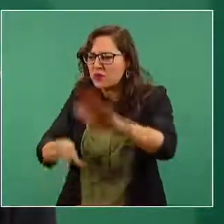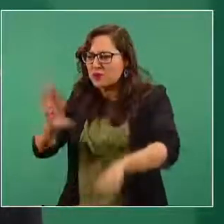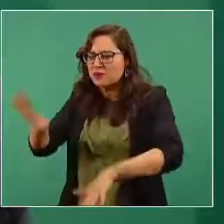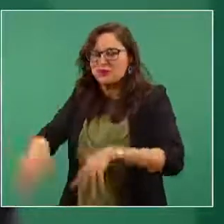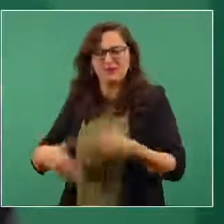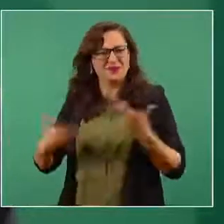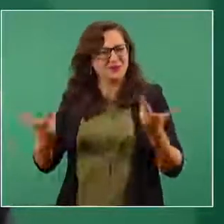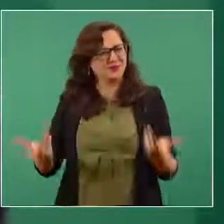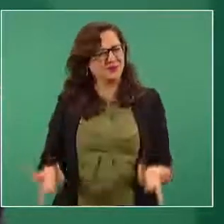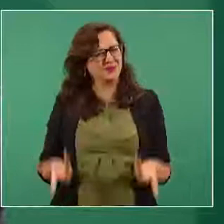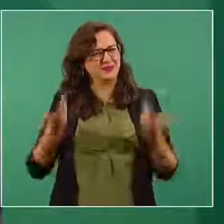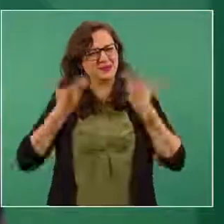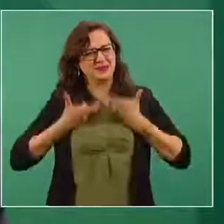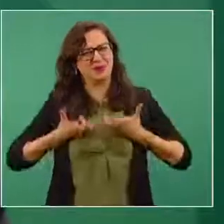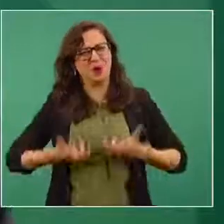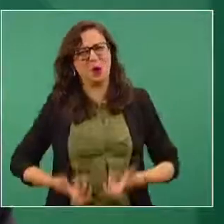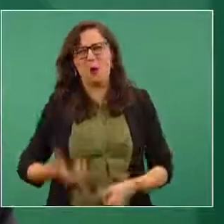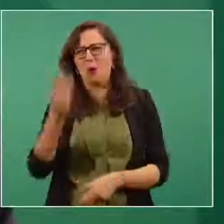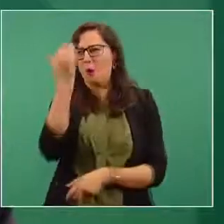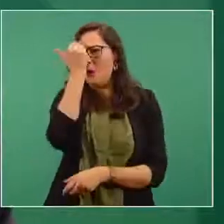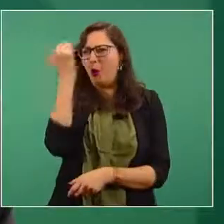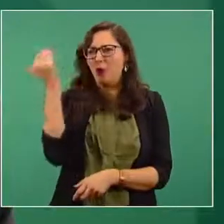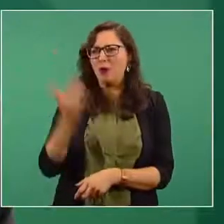Hay muchos peligros.